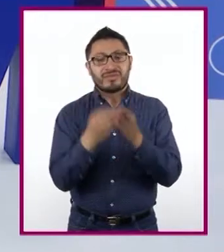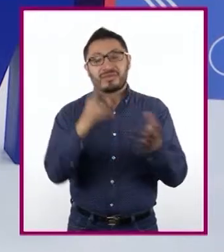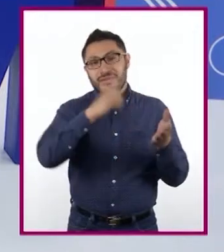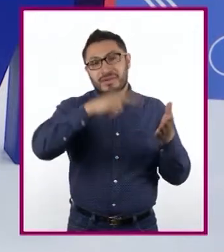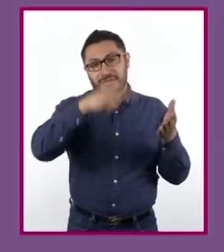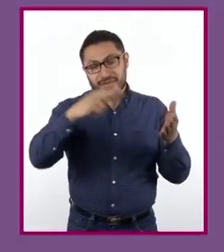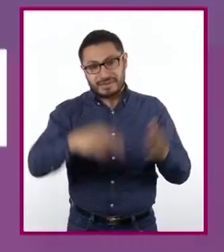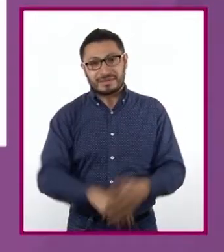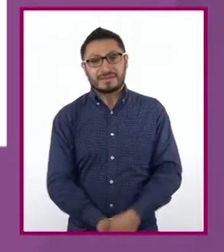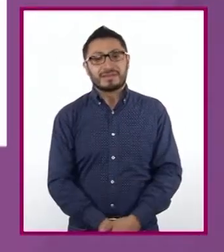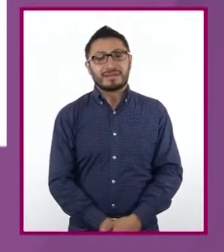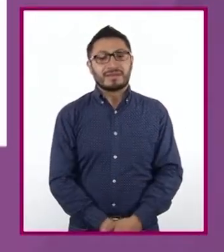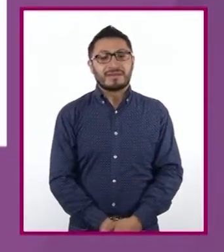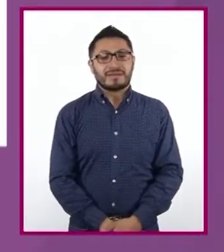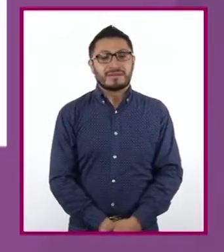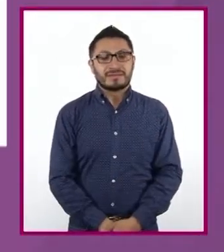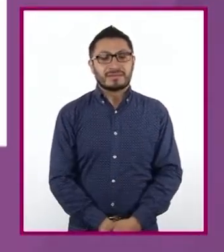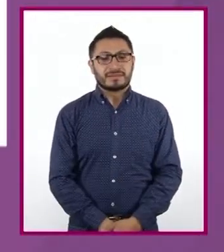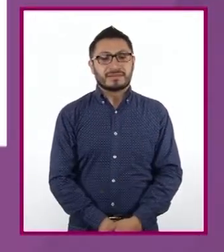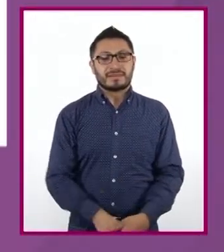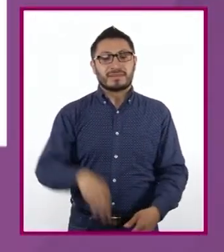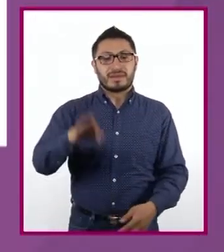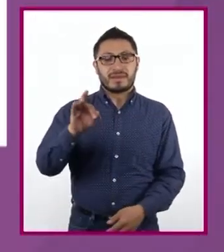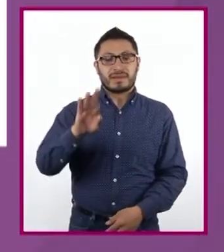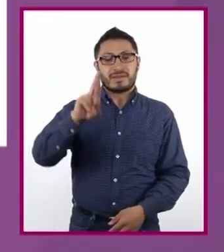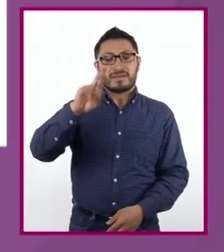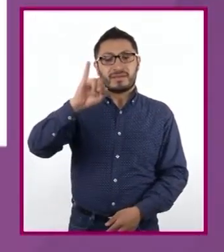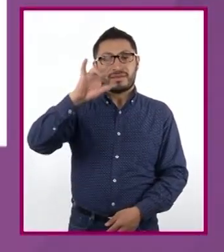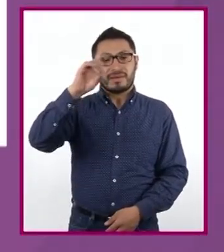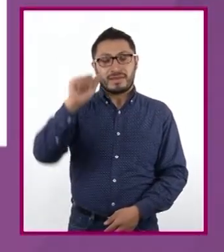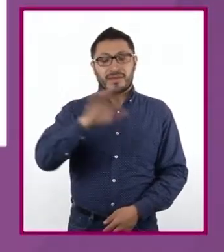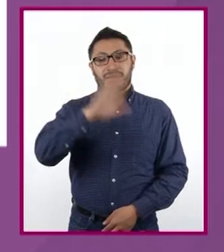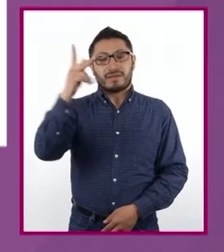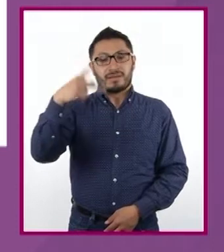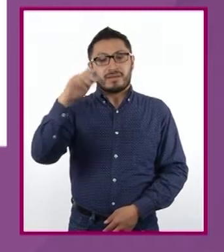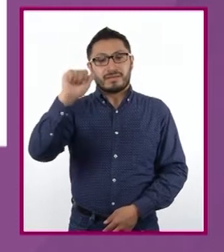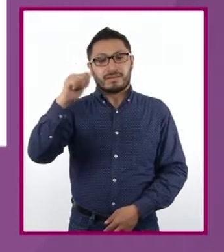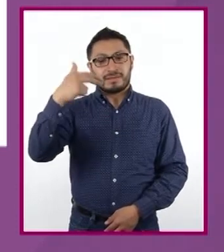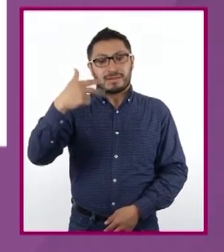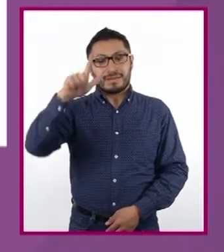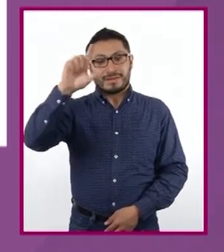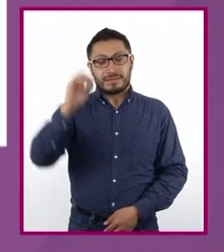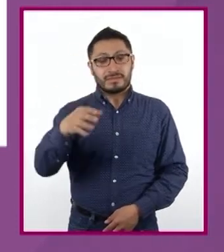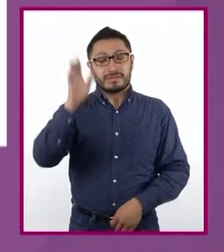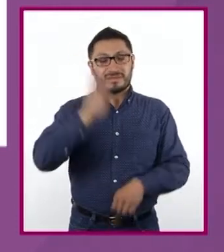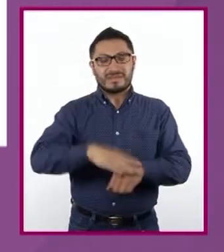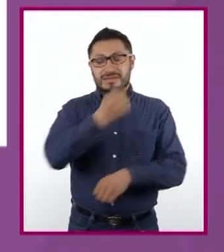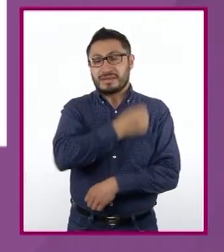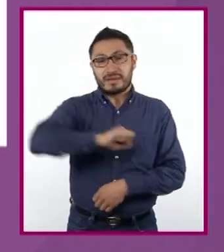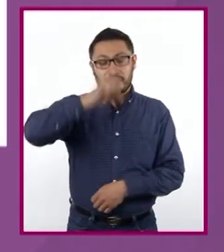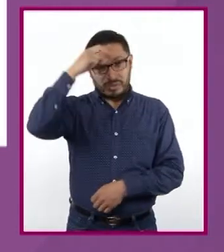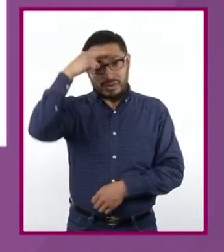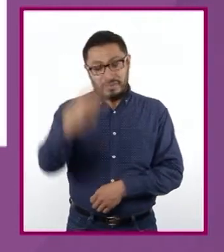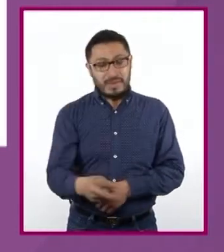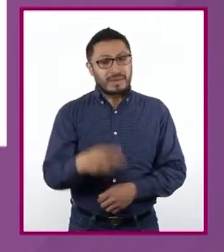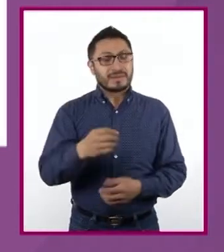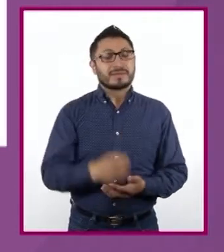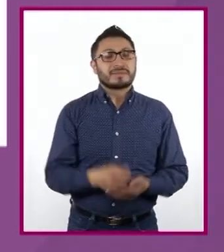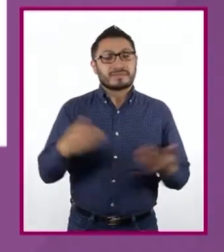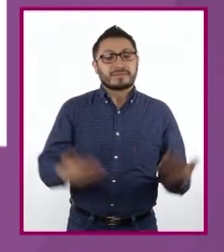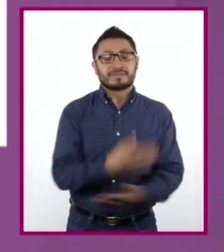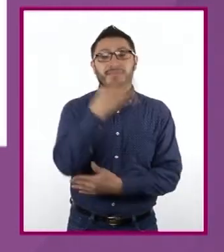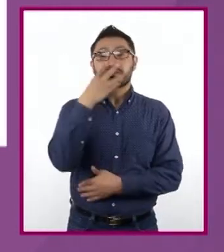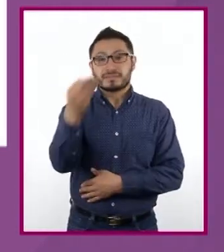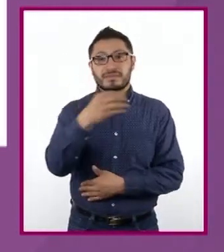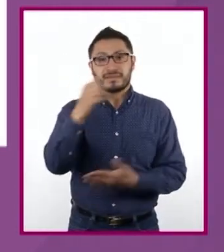autorretratarse. Frida Kahlo fue una de las más grandes artistas mexicanas. Nació en Coyoacán, en